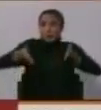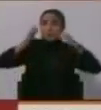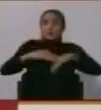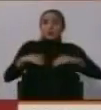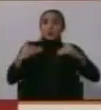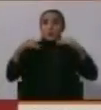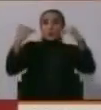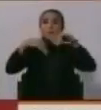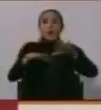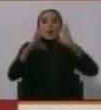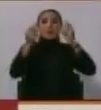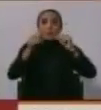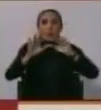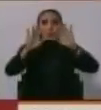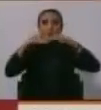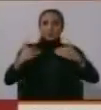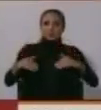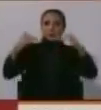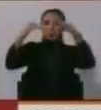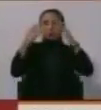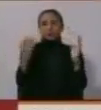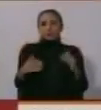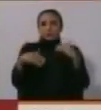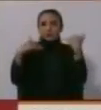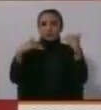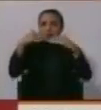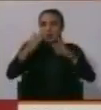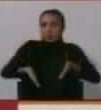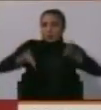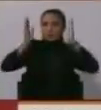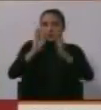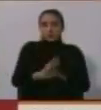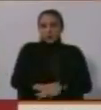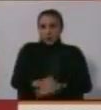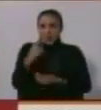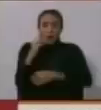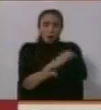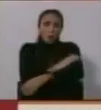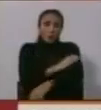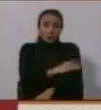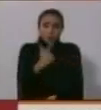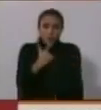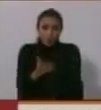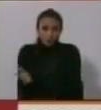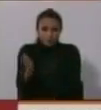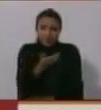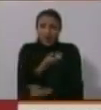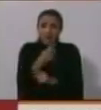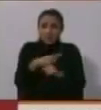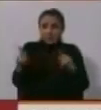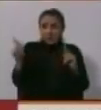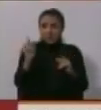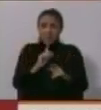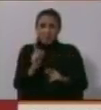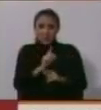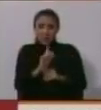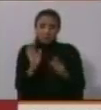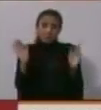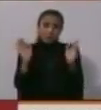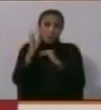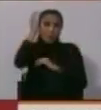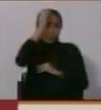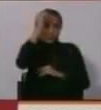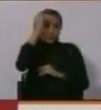pisos. Lo dijo. ¿Que ellos van a decir lo contrario? Ahí está nuestra conciencia. ¿Que ellos piden